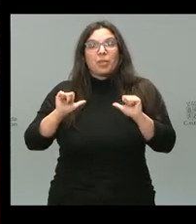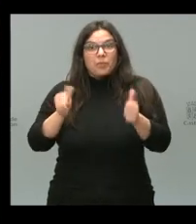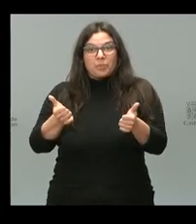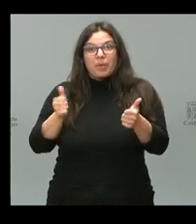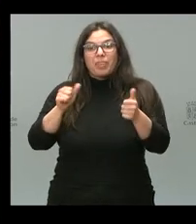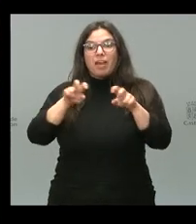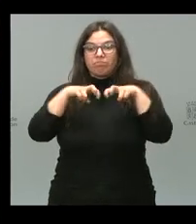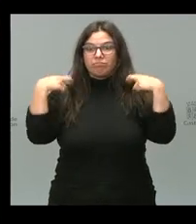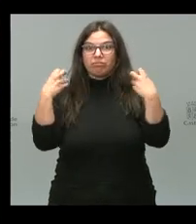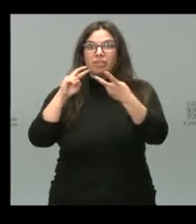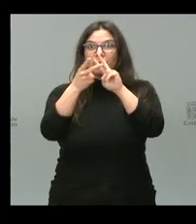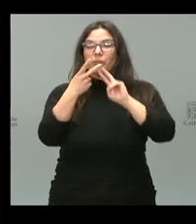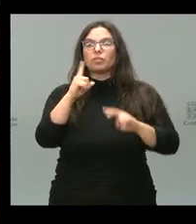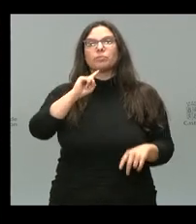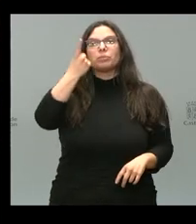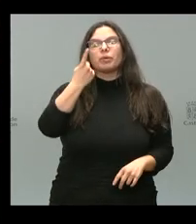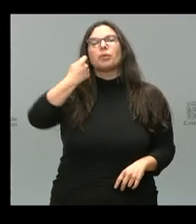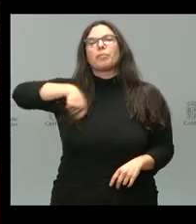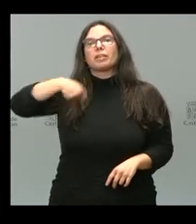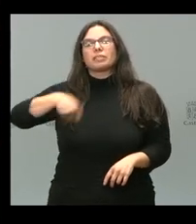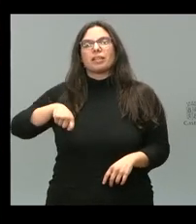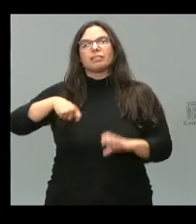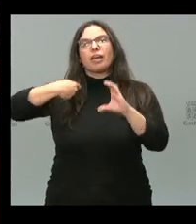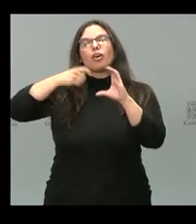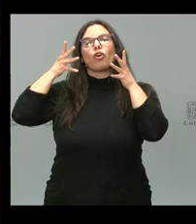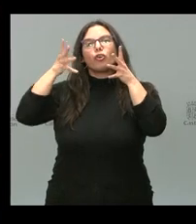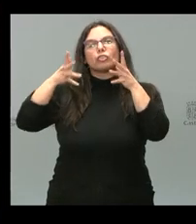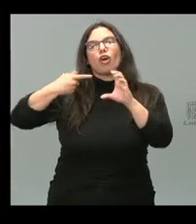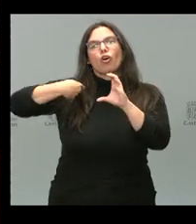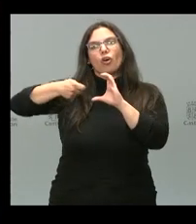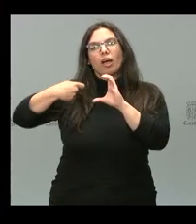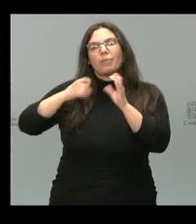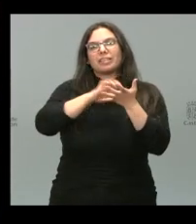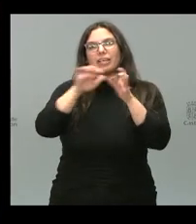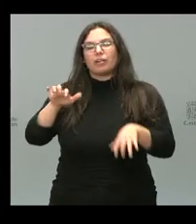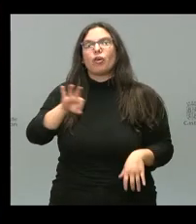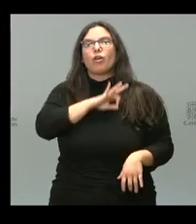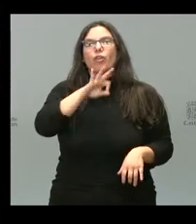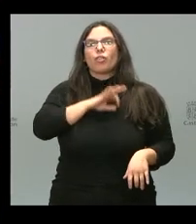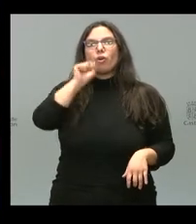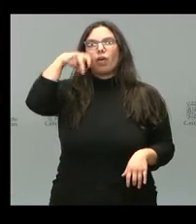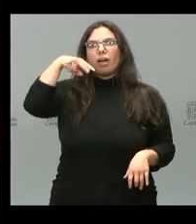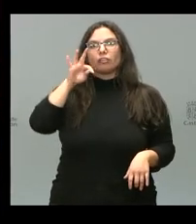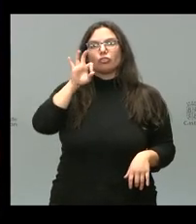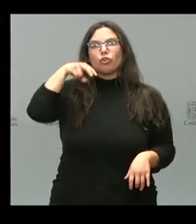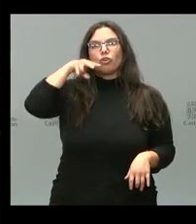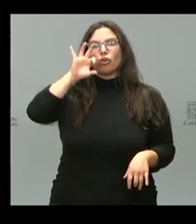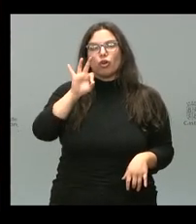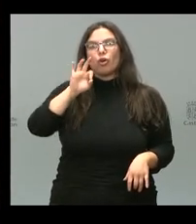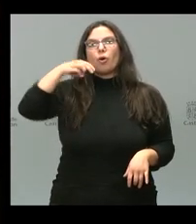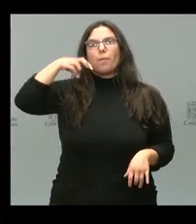tiene la palabra el presidente del Consejo de cámaras de Castilla y león don Antonio Miguel Méndez pozo